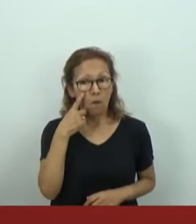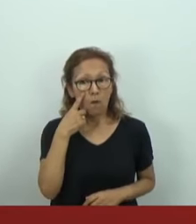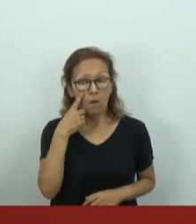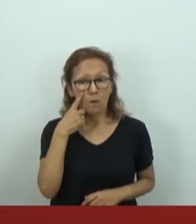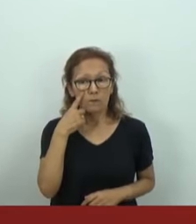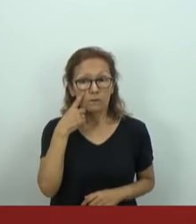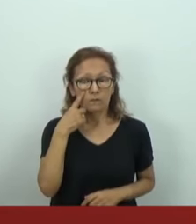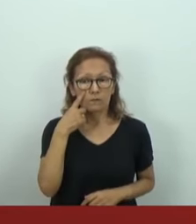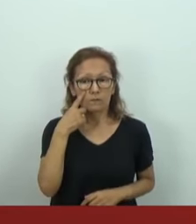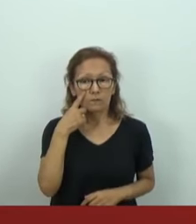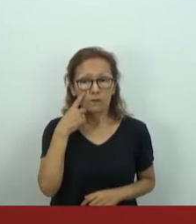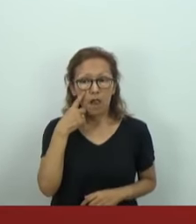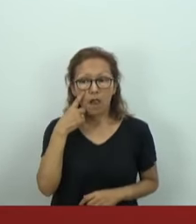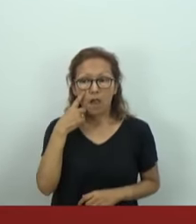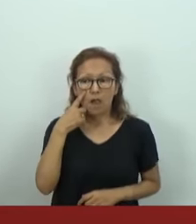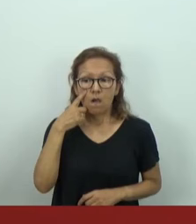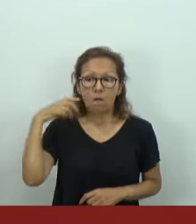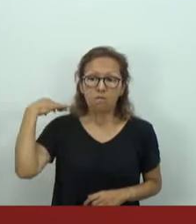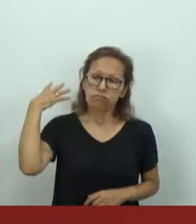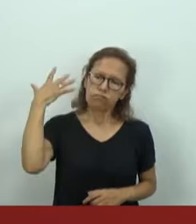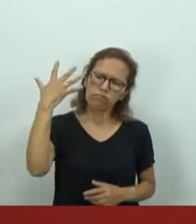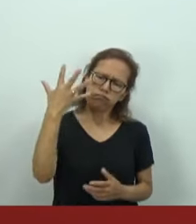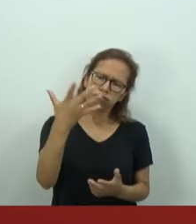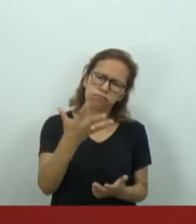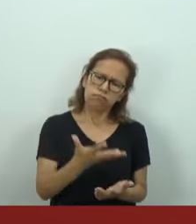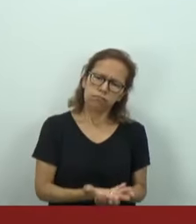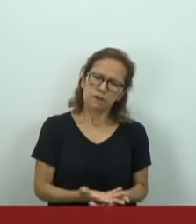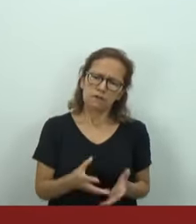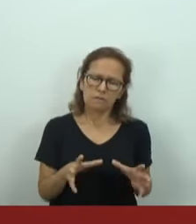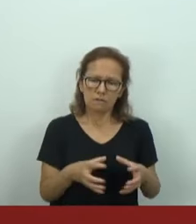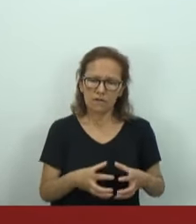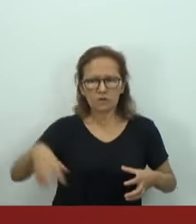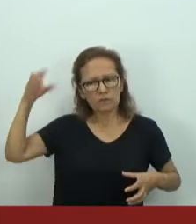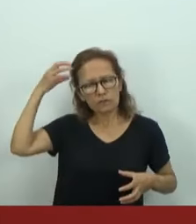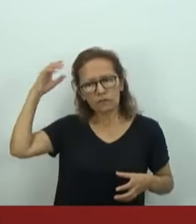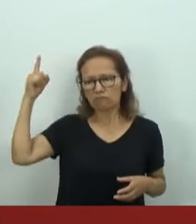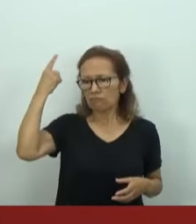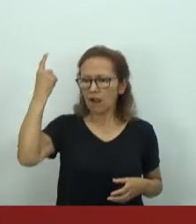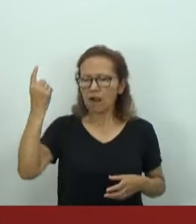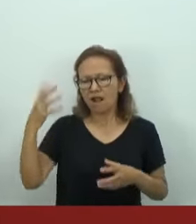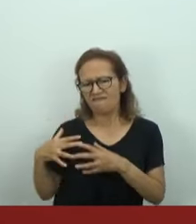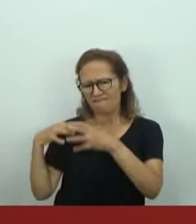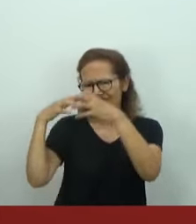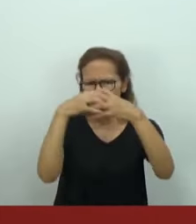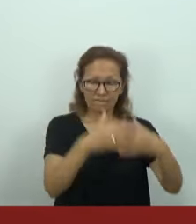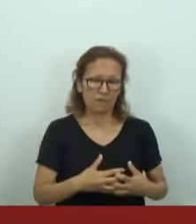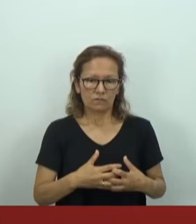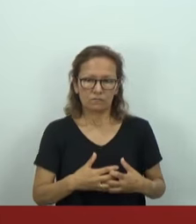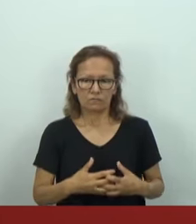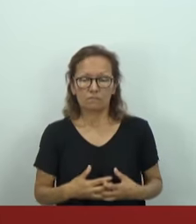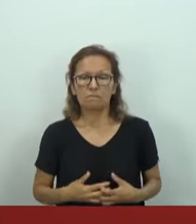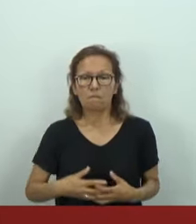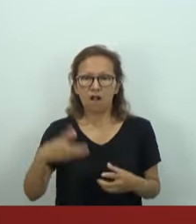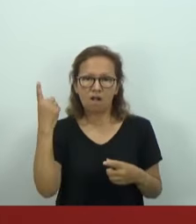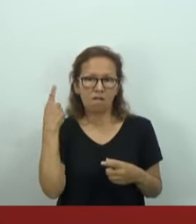cosas más atacadas en el reino de Dios, entre los cristianos, las tres